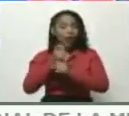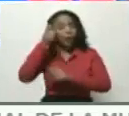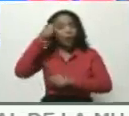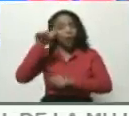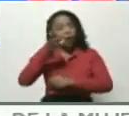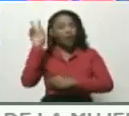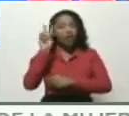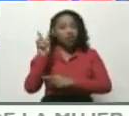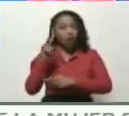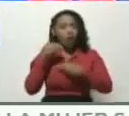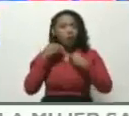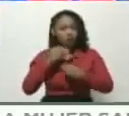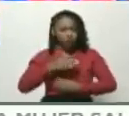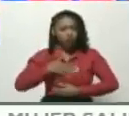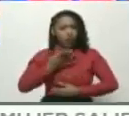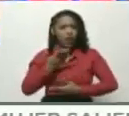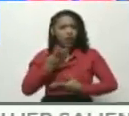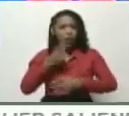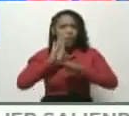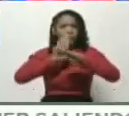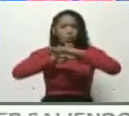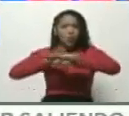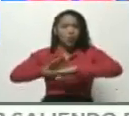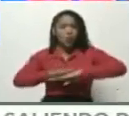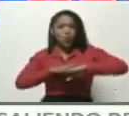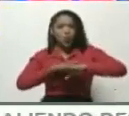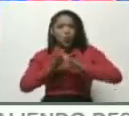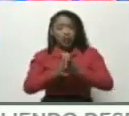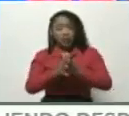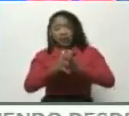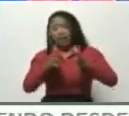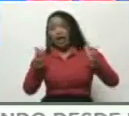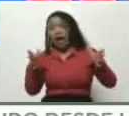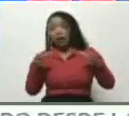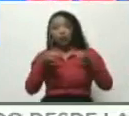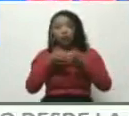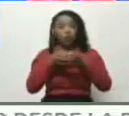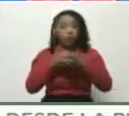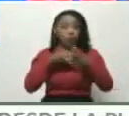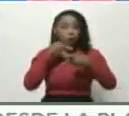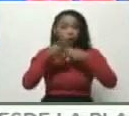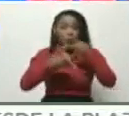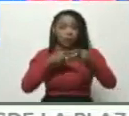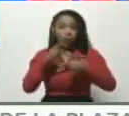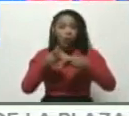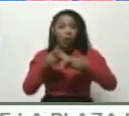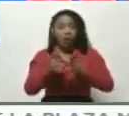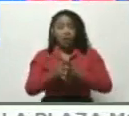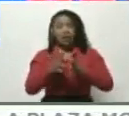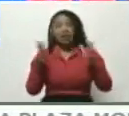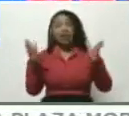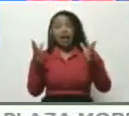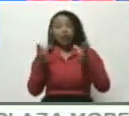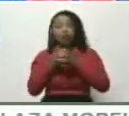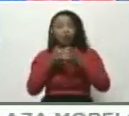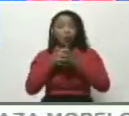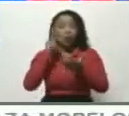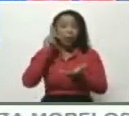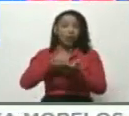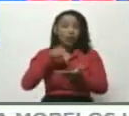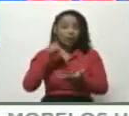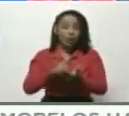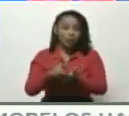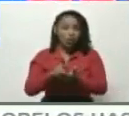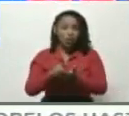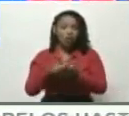venezolano en su conjunto es llamado como una gran masa política, pero una masa que participa, una